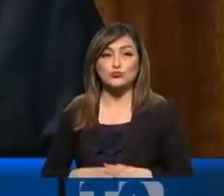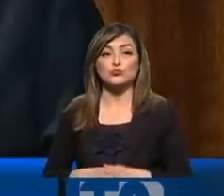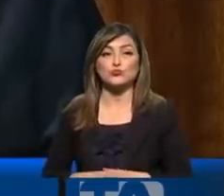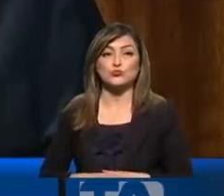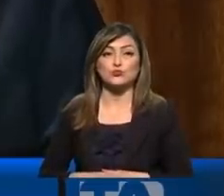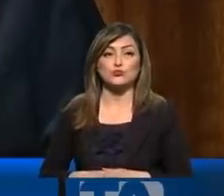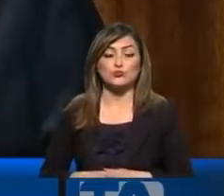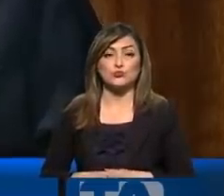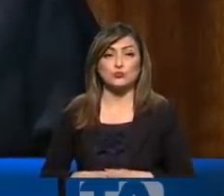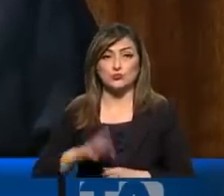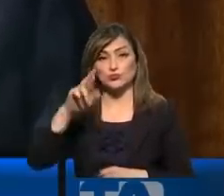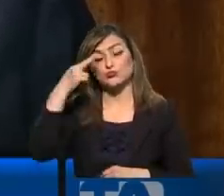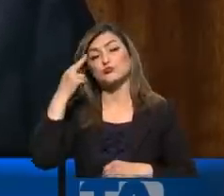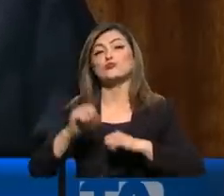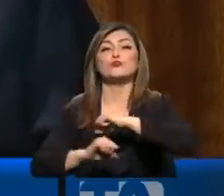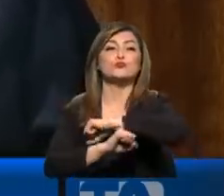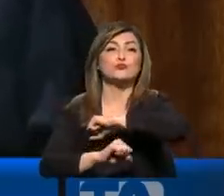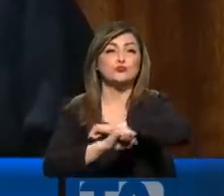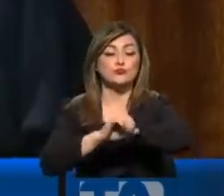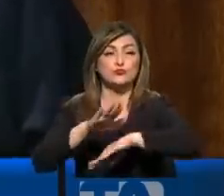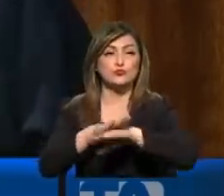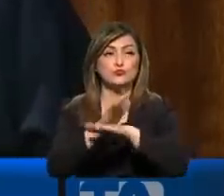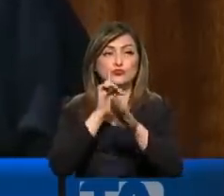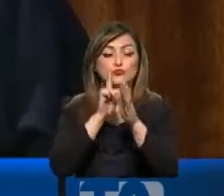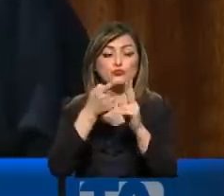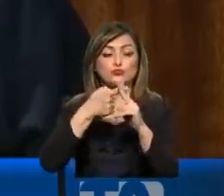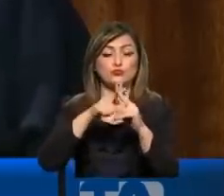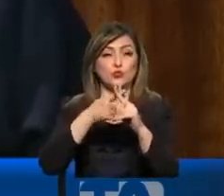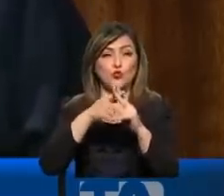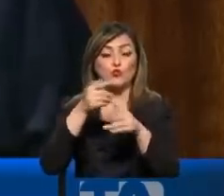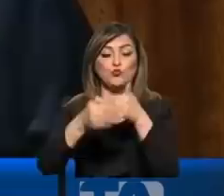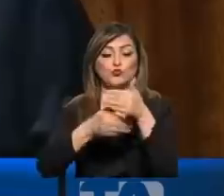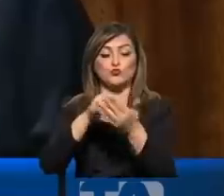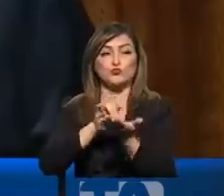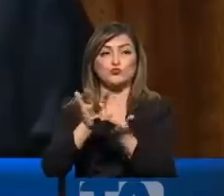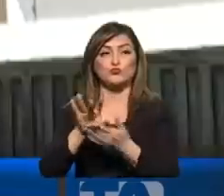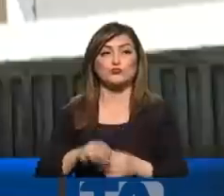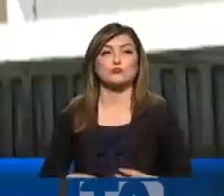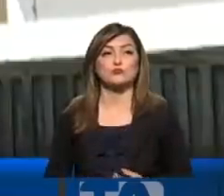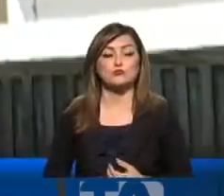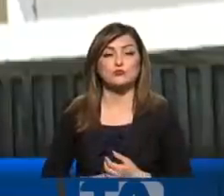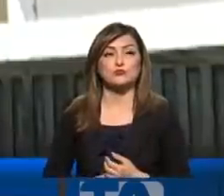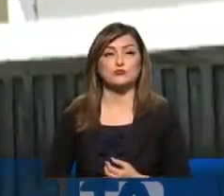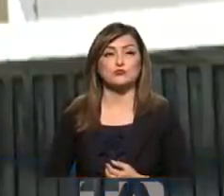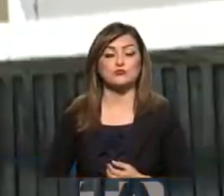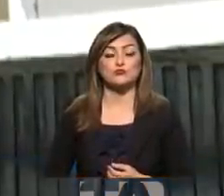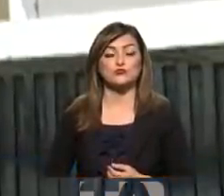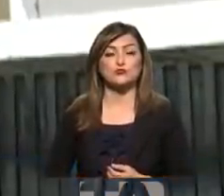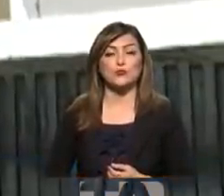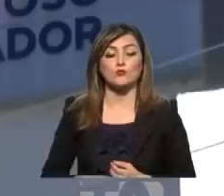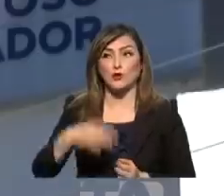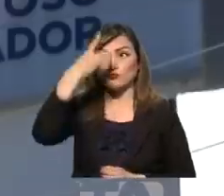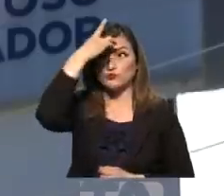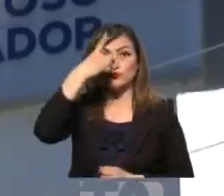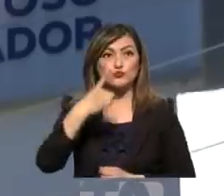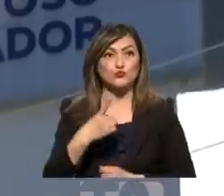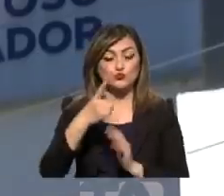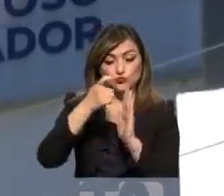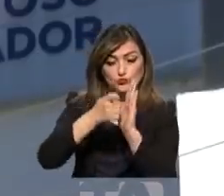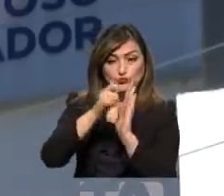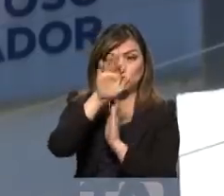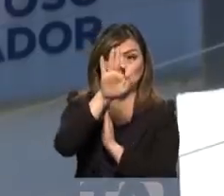razón fundamental que nos motivó para iniciar este proceso de remoción. Conocido el pronunciamiento del